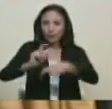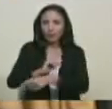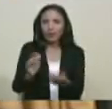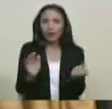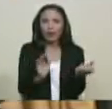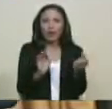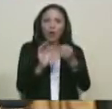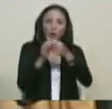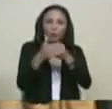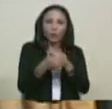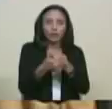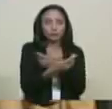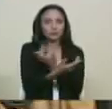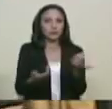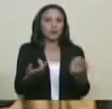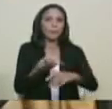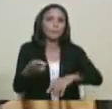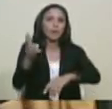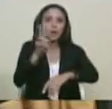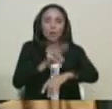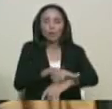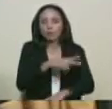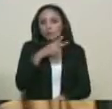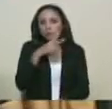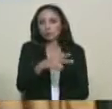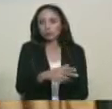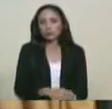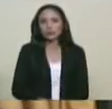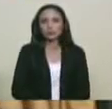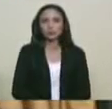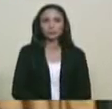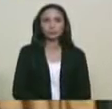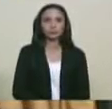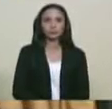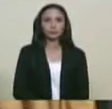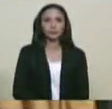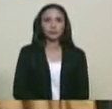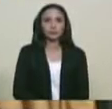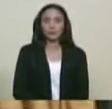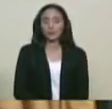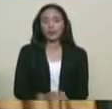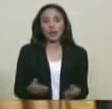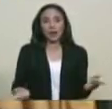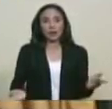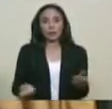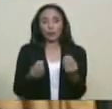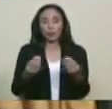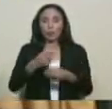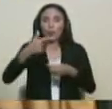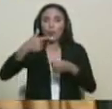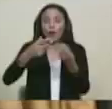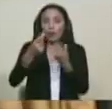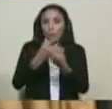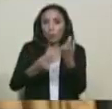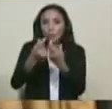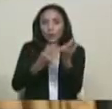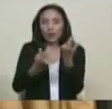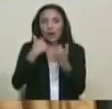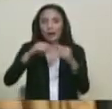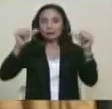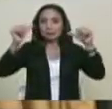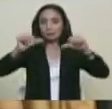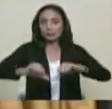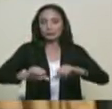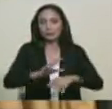Eso es una anomalía muy grande que le causa un gran daño al cuerpo económico de la República, un